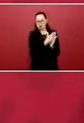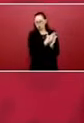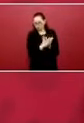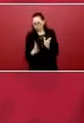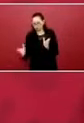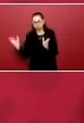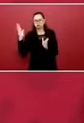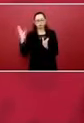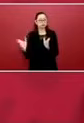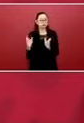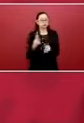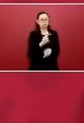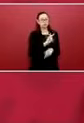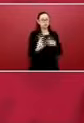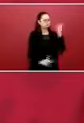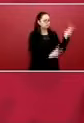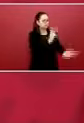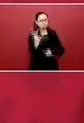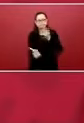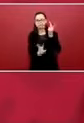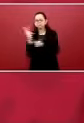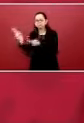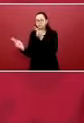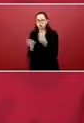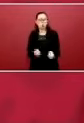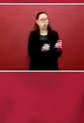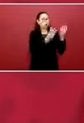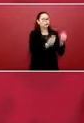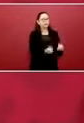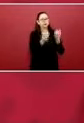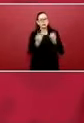de hacer el censo. Teniendo el censo